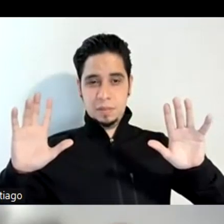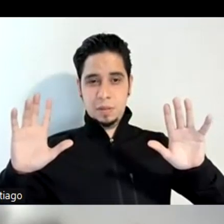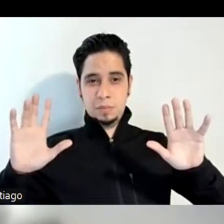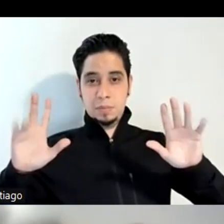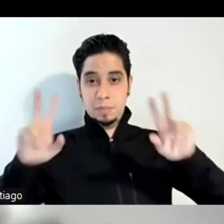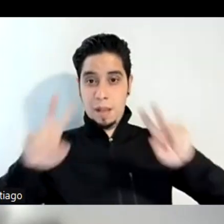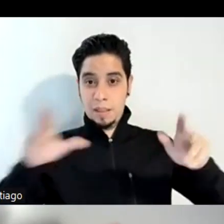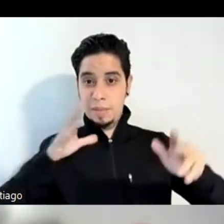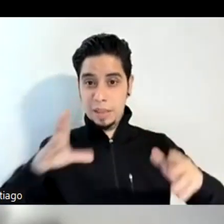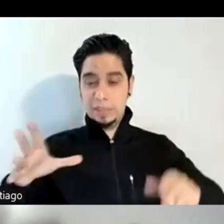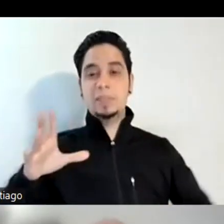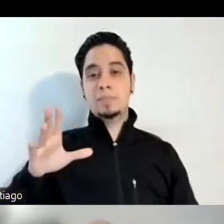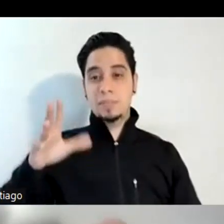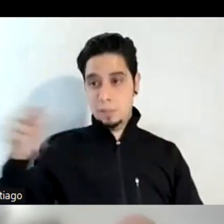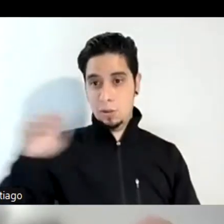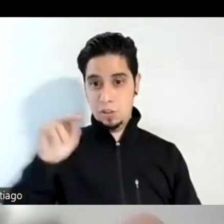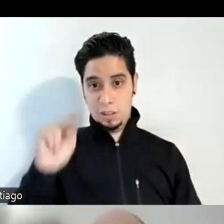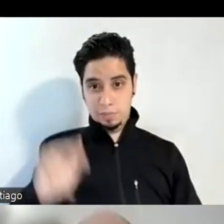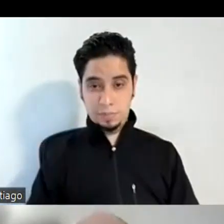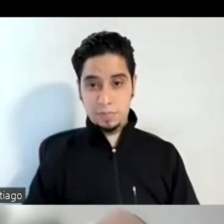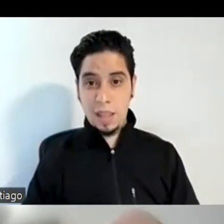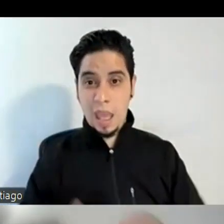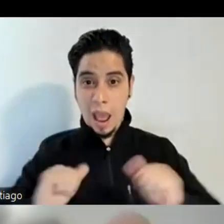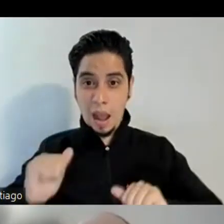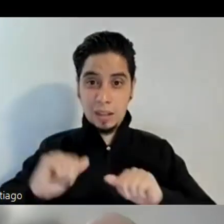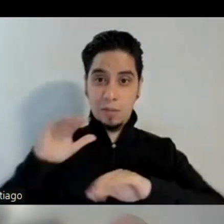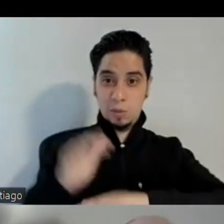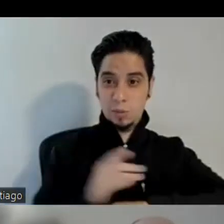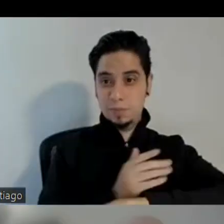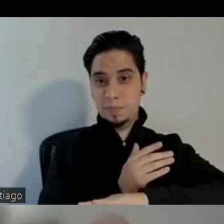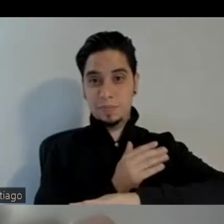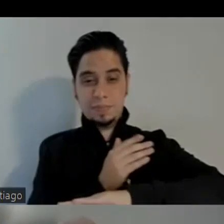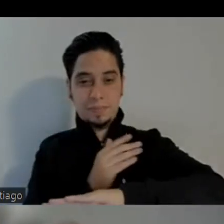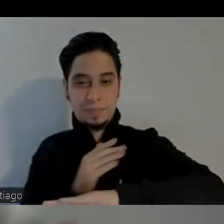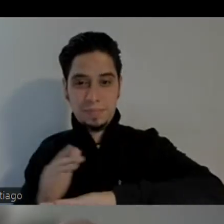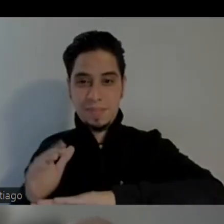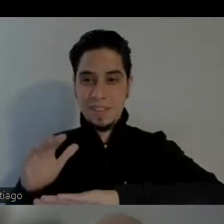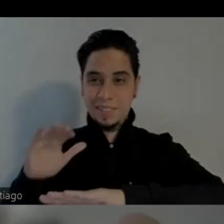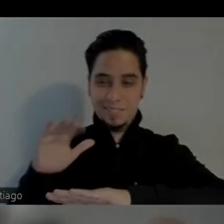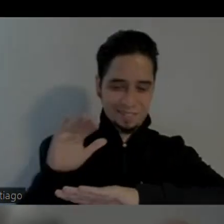llévatelo, Shannon.